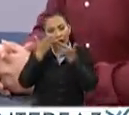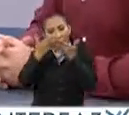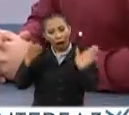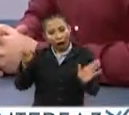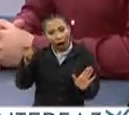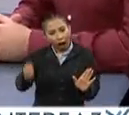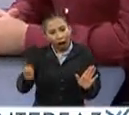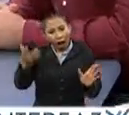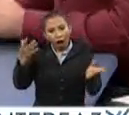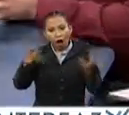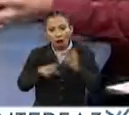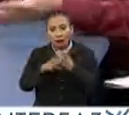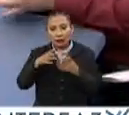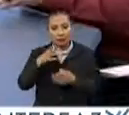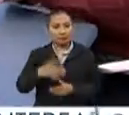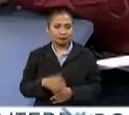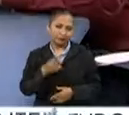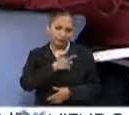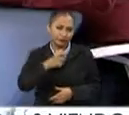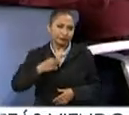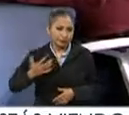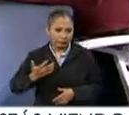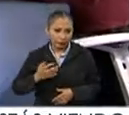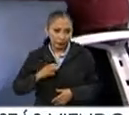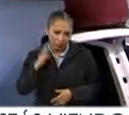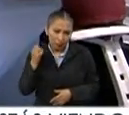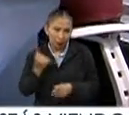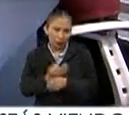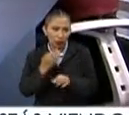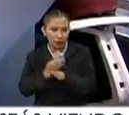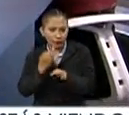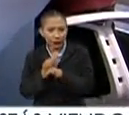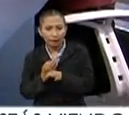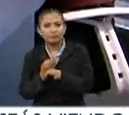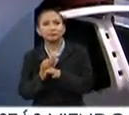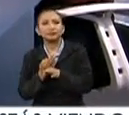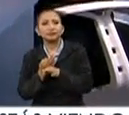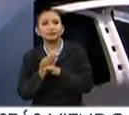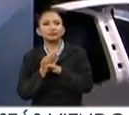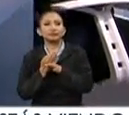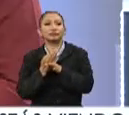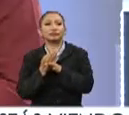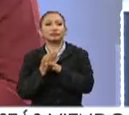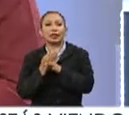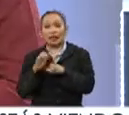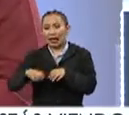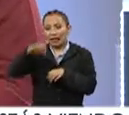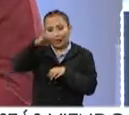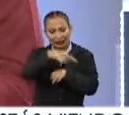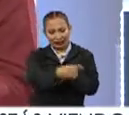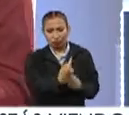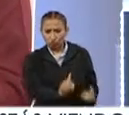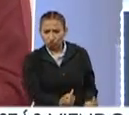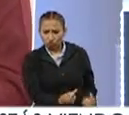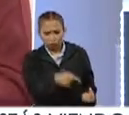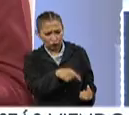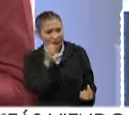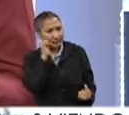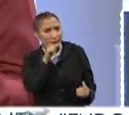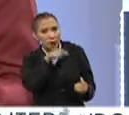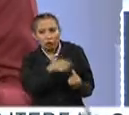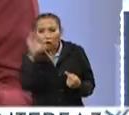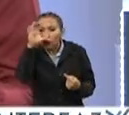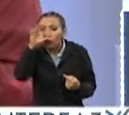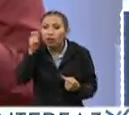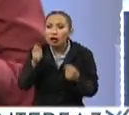el significado de las cosas. Creo que hay que aprovechar mucho en este aspecto la edad temprana de los niños, porque siempre tienen